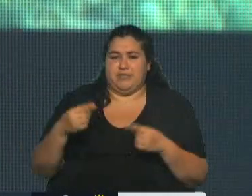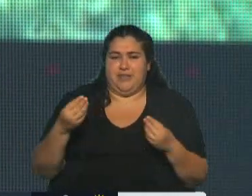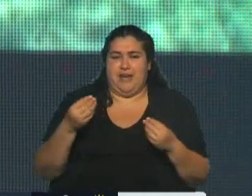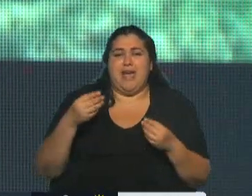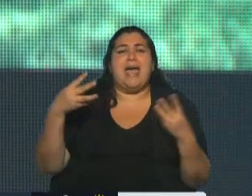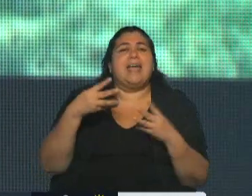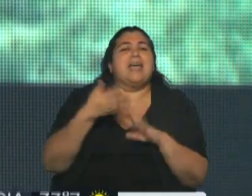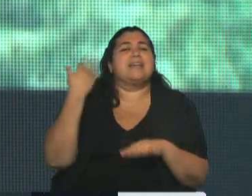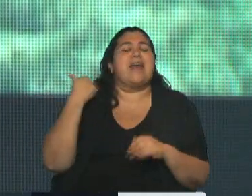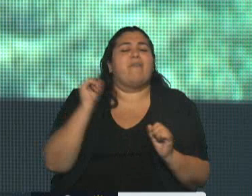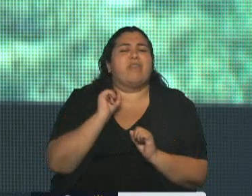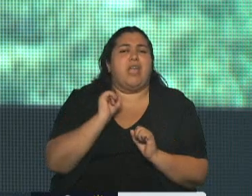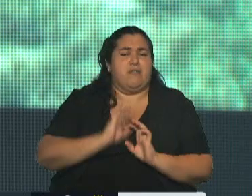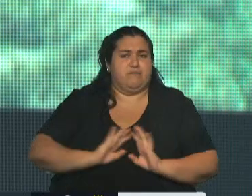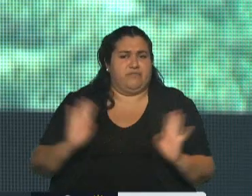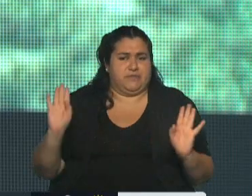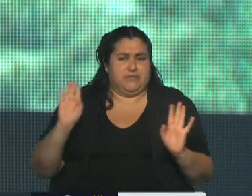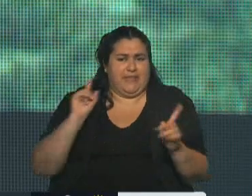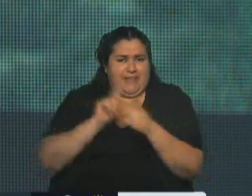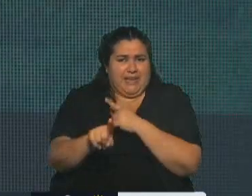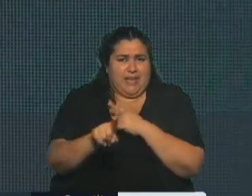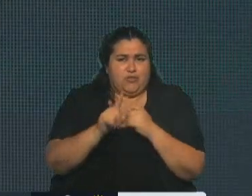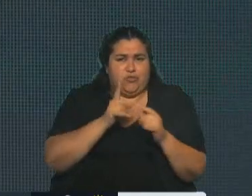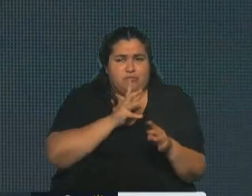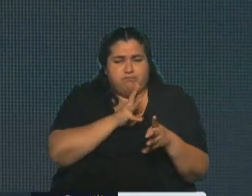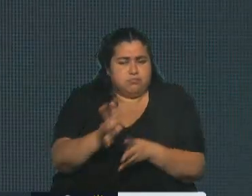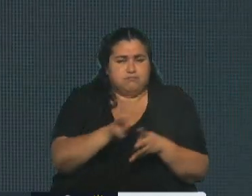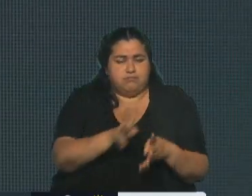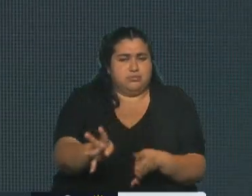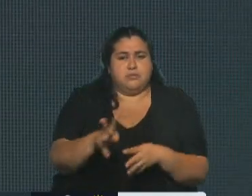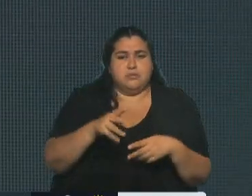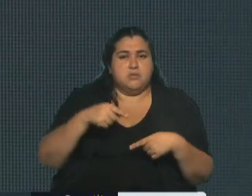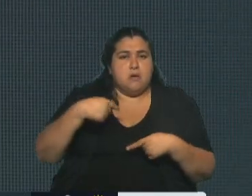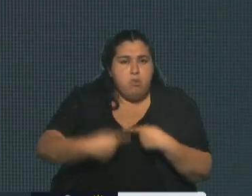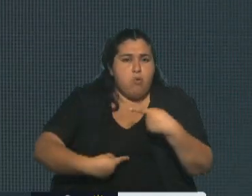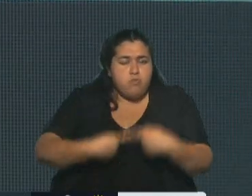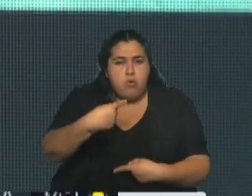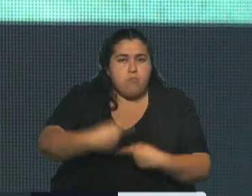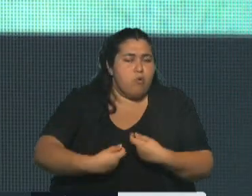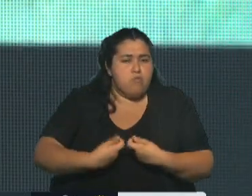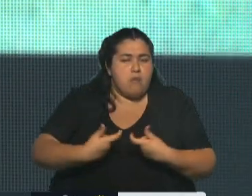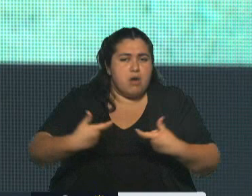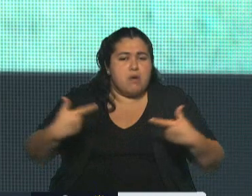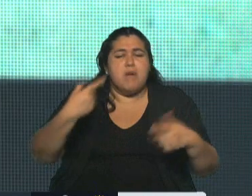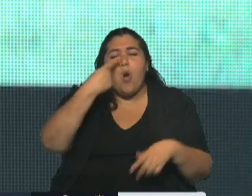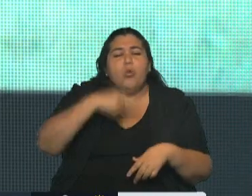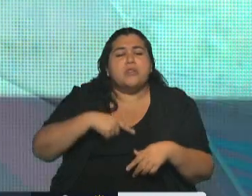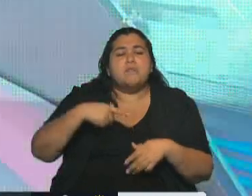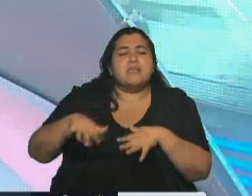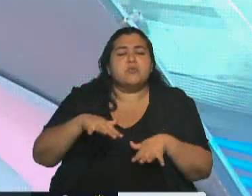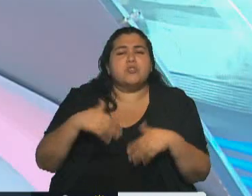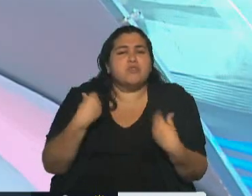Fría porque son hechos concretos, directos, explícitos, que se van sucediendo día a día. ¿Qué es lo último que hay? A ver.